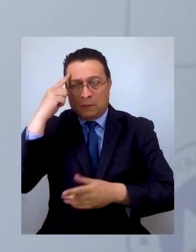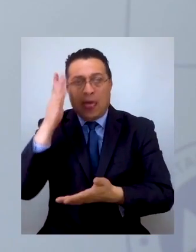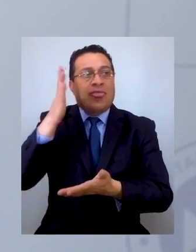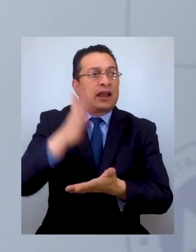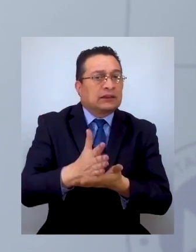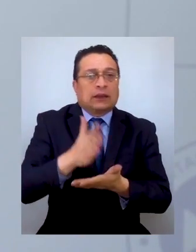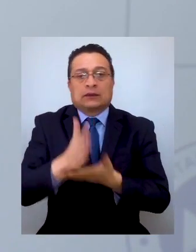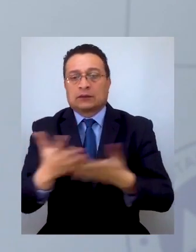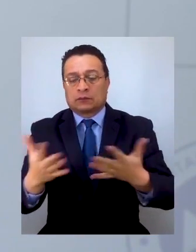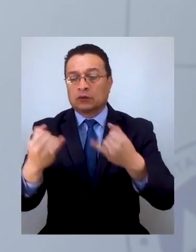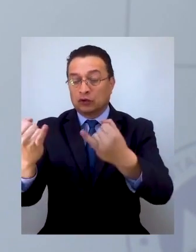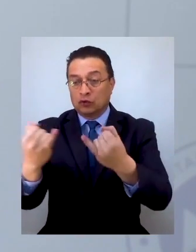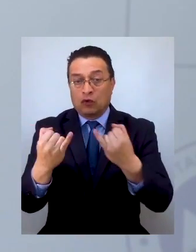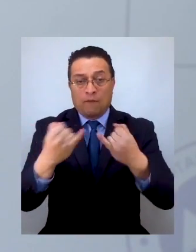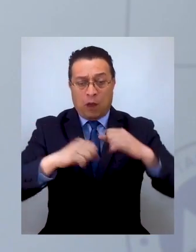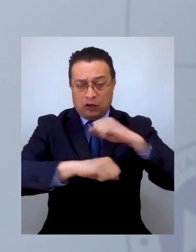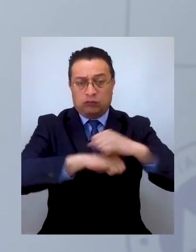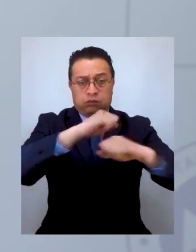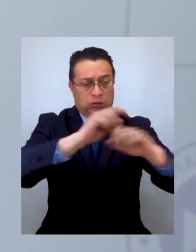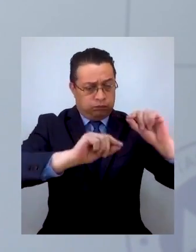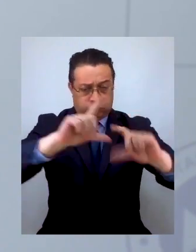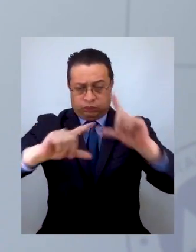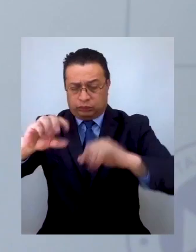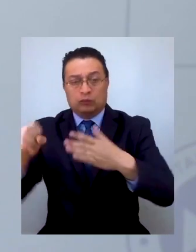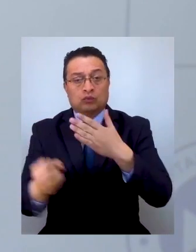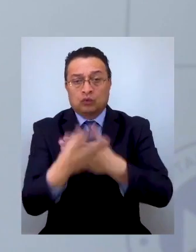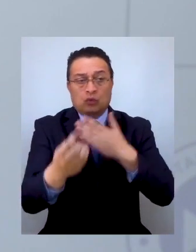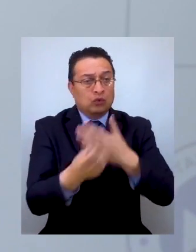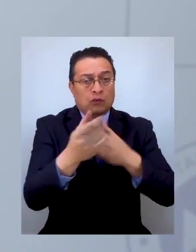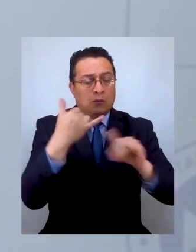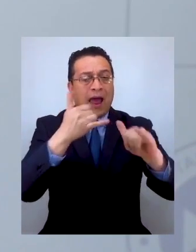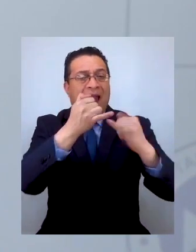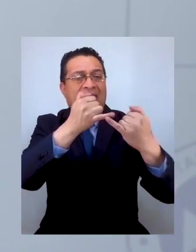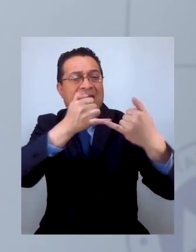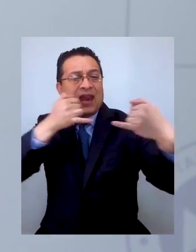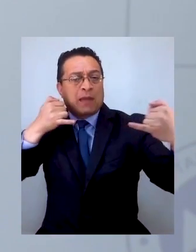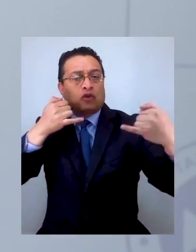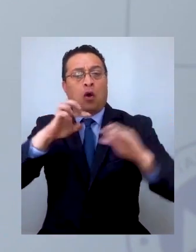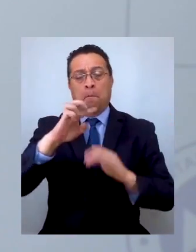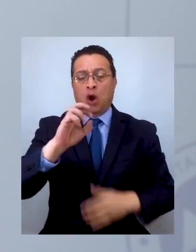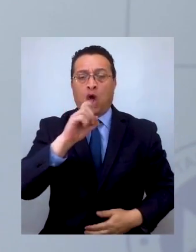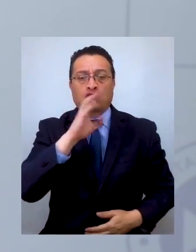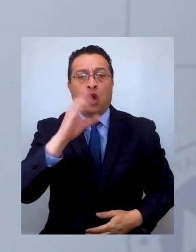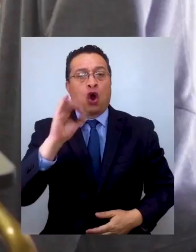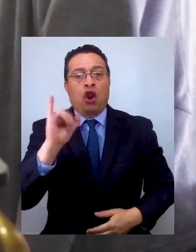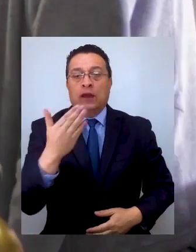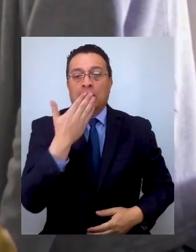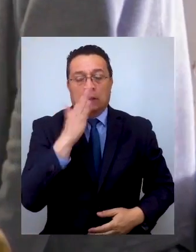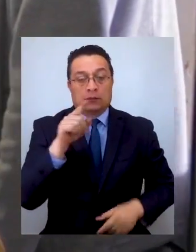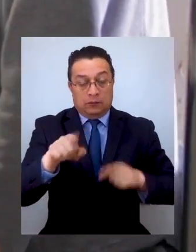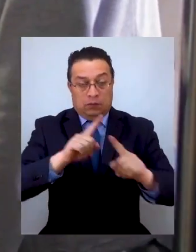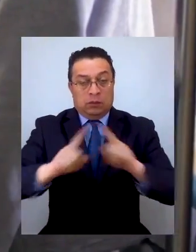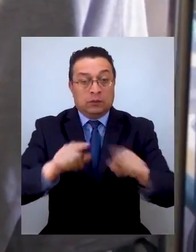para la toma de decisiones datos estructurales y estadísticos actualizados, nuevos lineamientos, protocolos y mejoras.